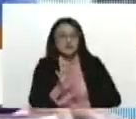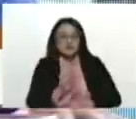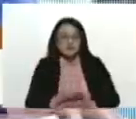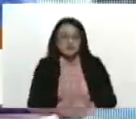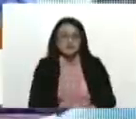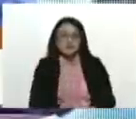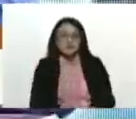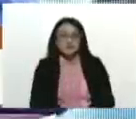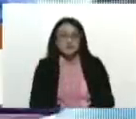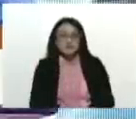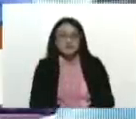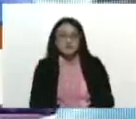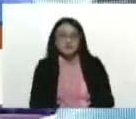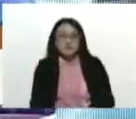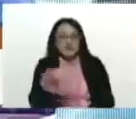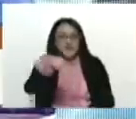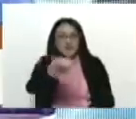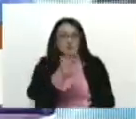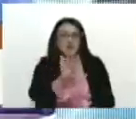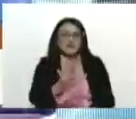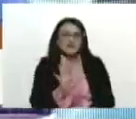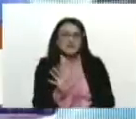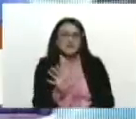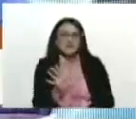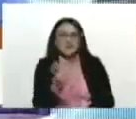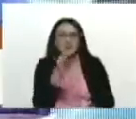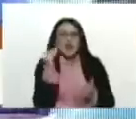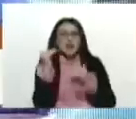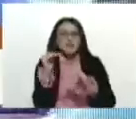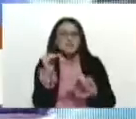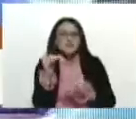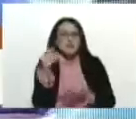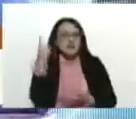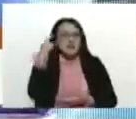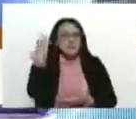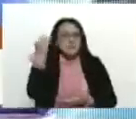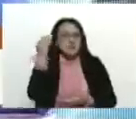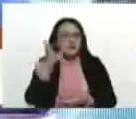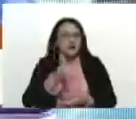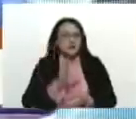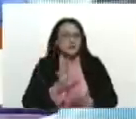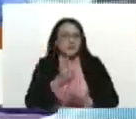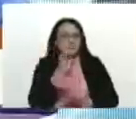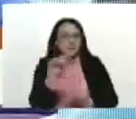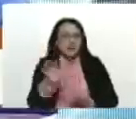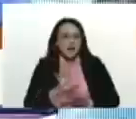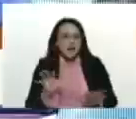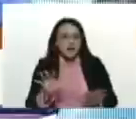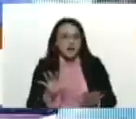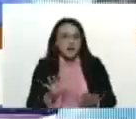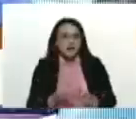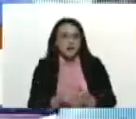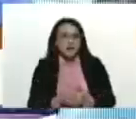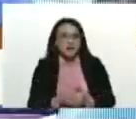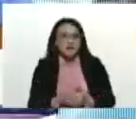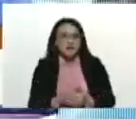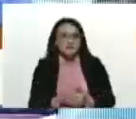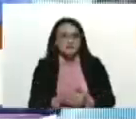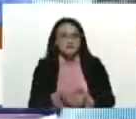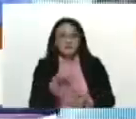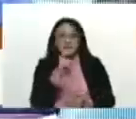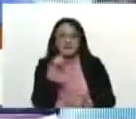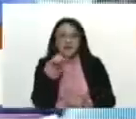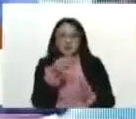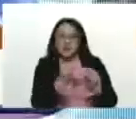son muy arrogantes su arrogancia no tiene límites difícilmente corrijan ellos